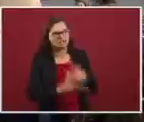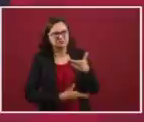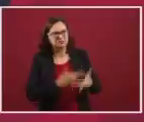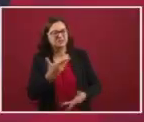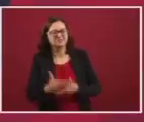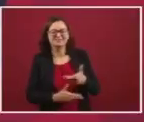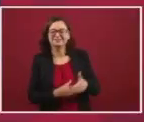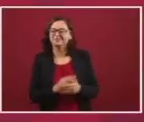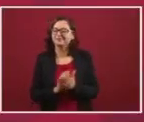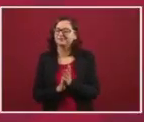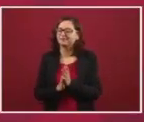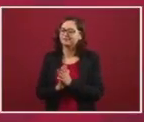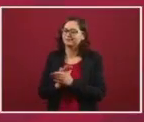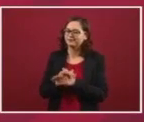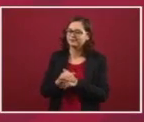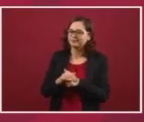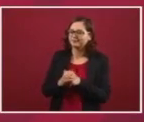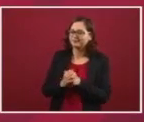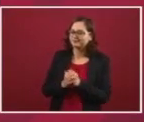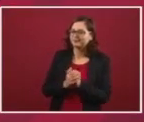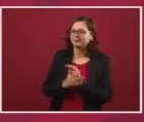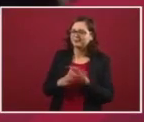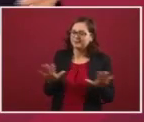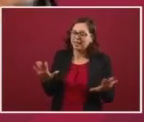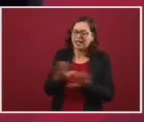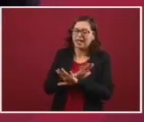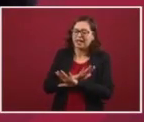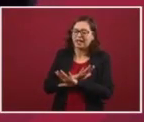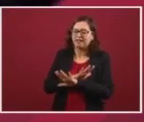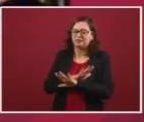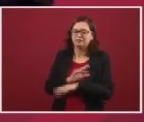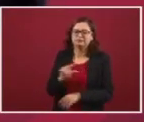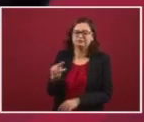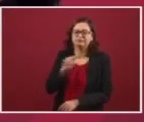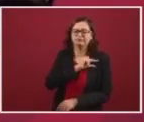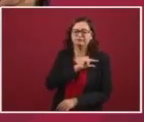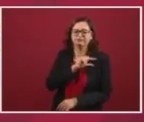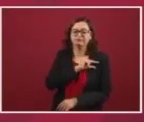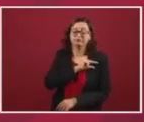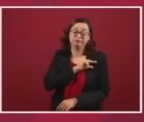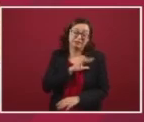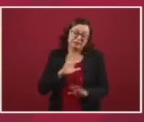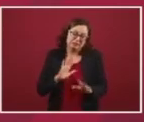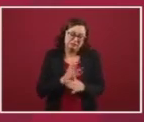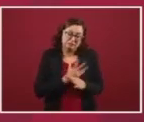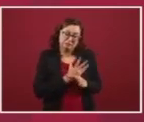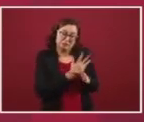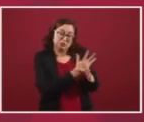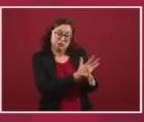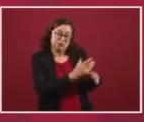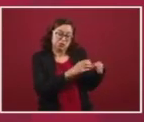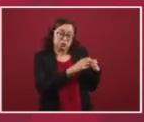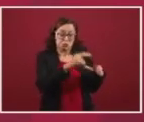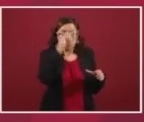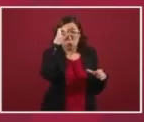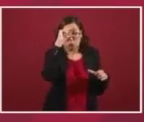lo que yo llamo privatización, pero que los tecnócratas usan el